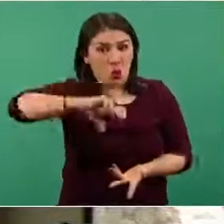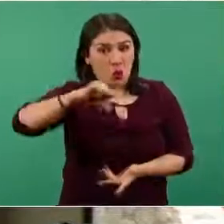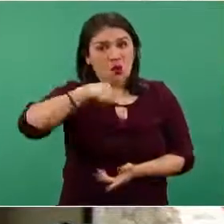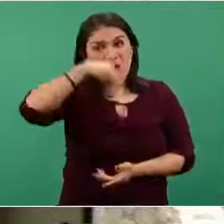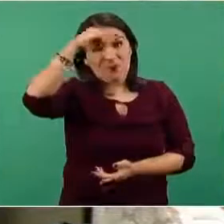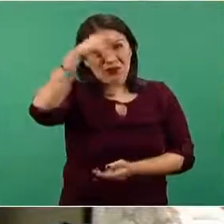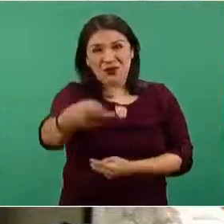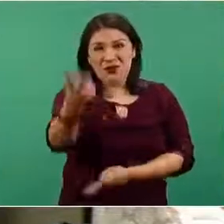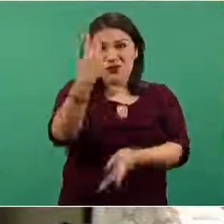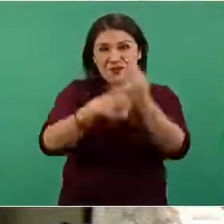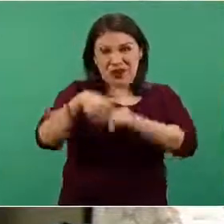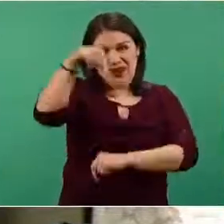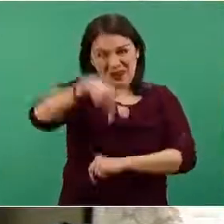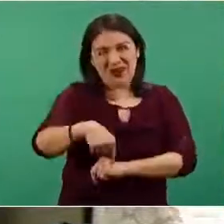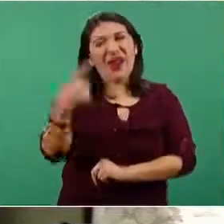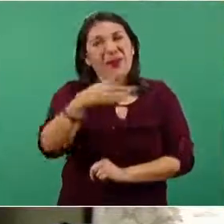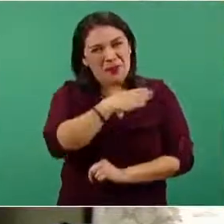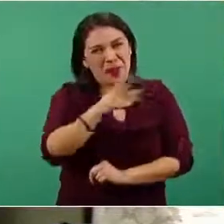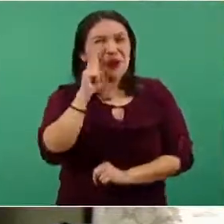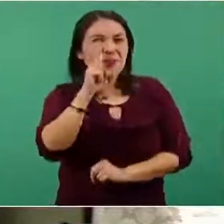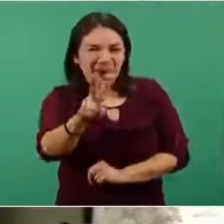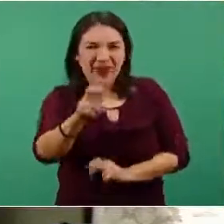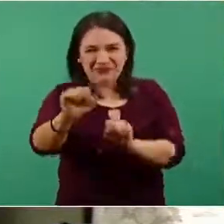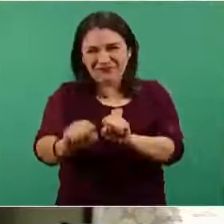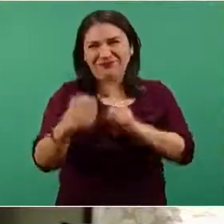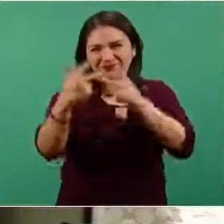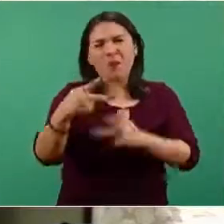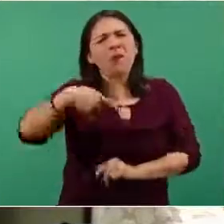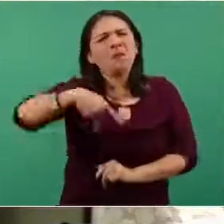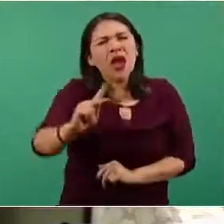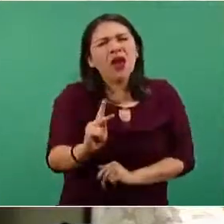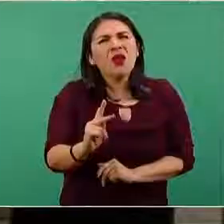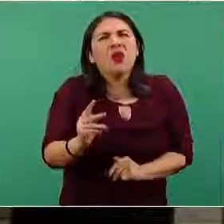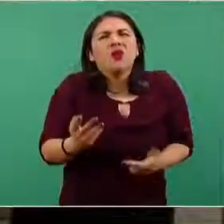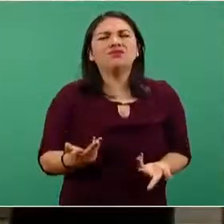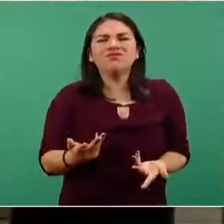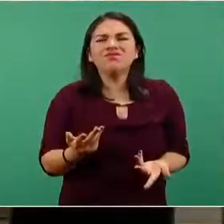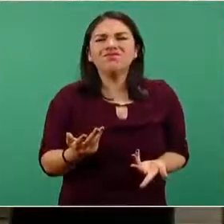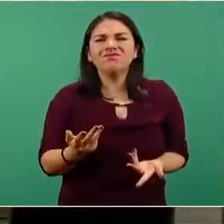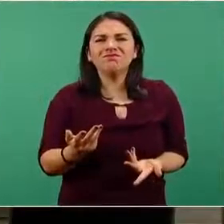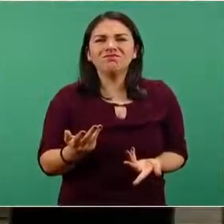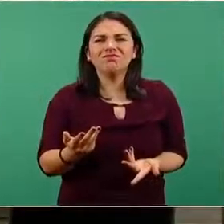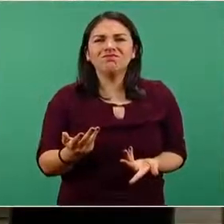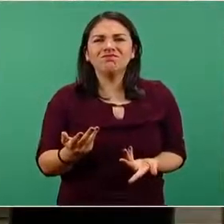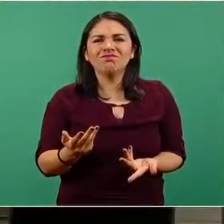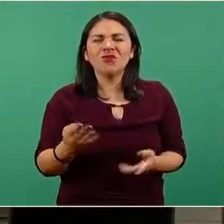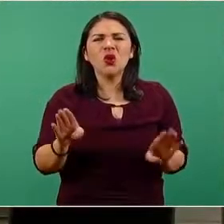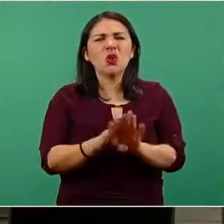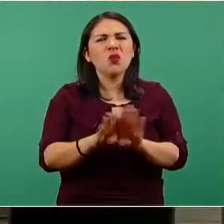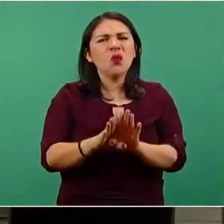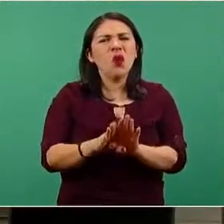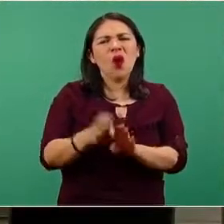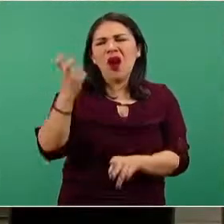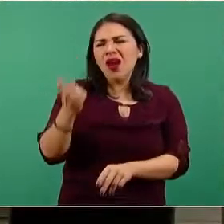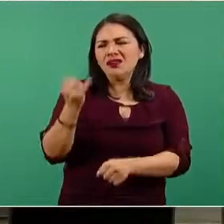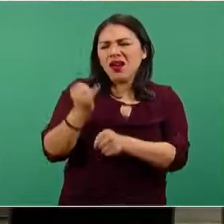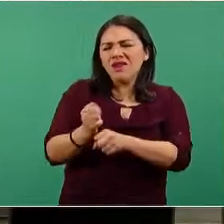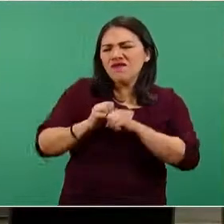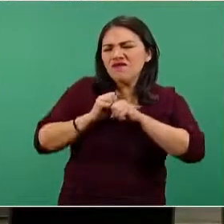que reaparece, qué bien, pero de alguna manera, como que desvirtúa esta